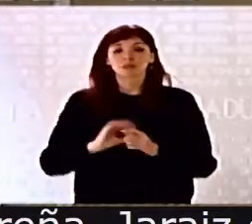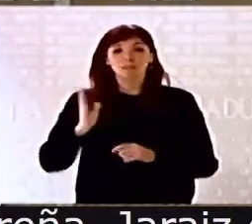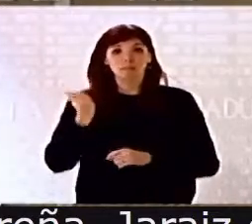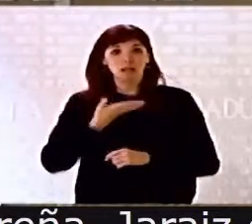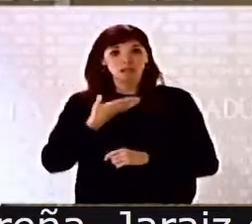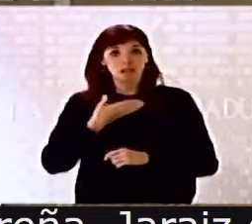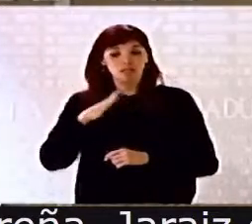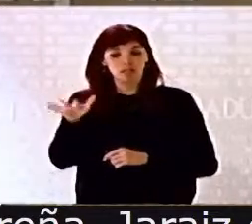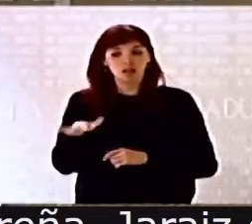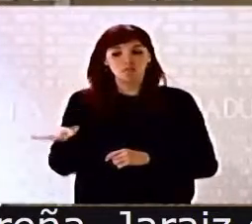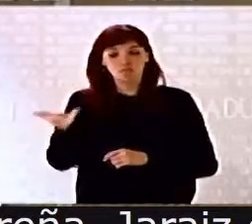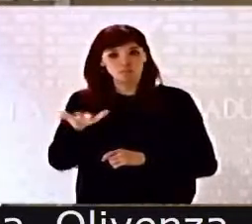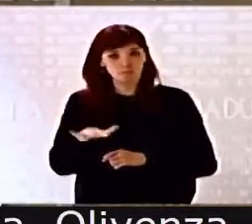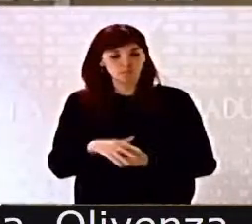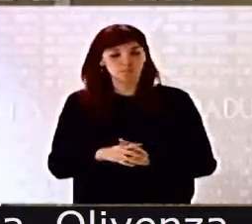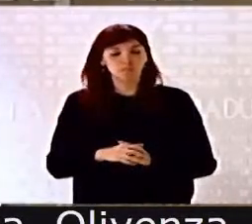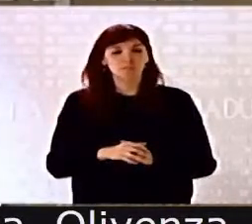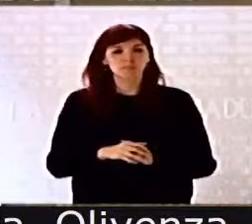Plasencia,